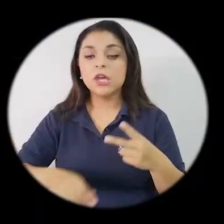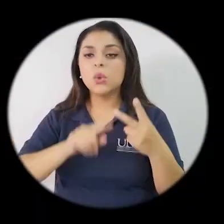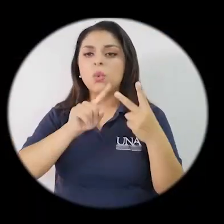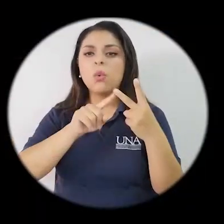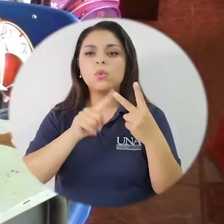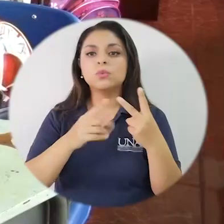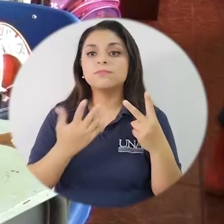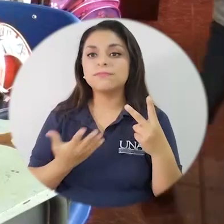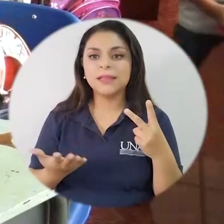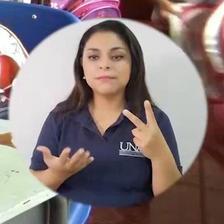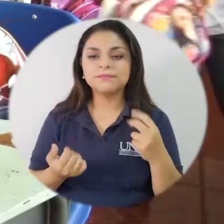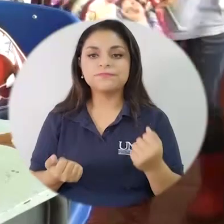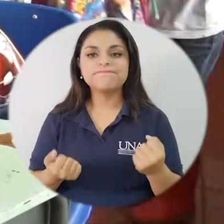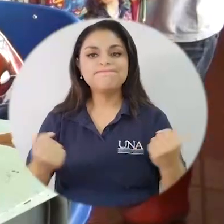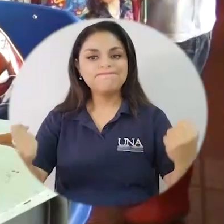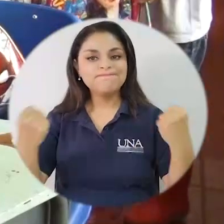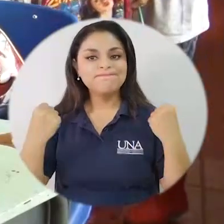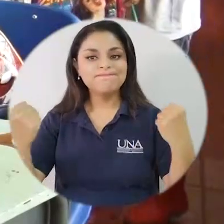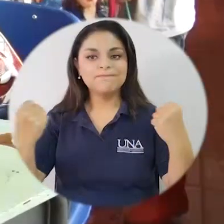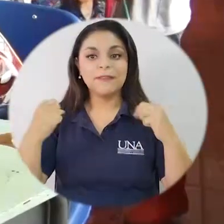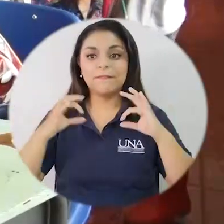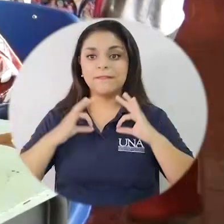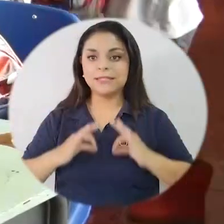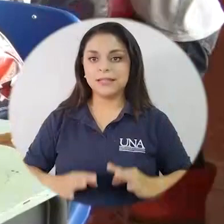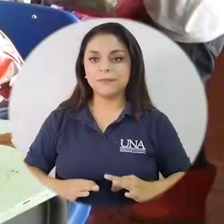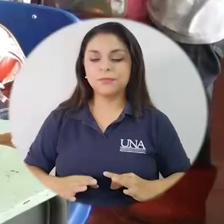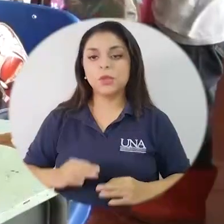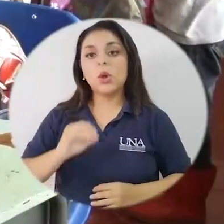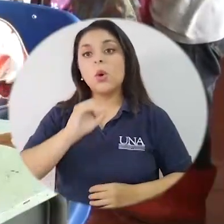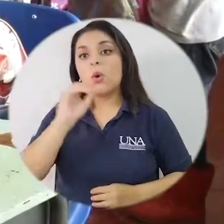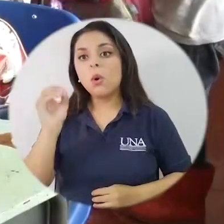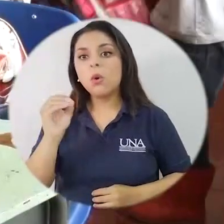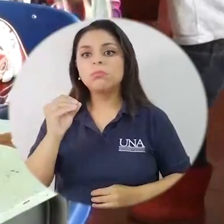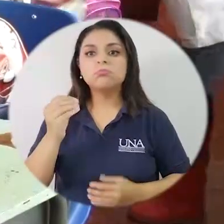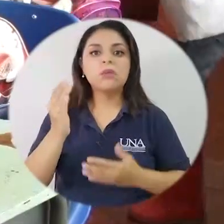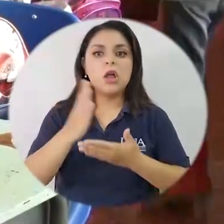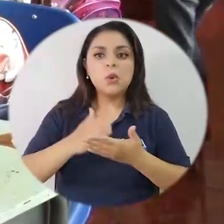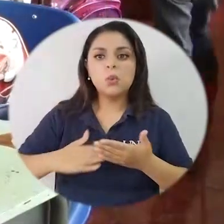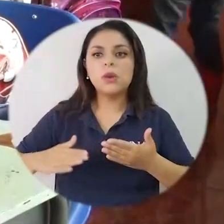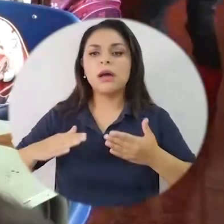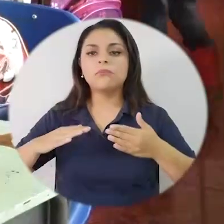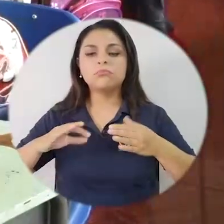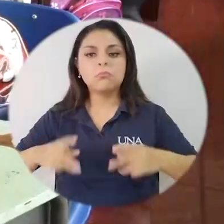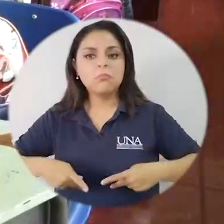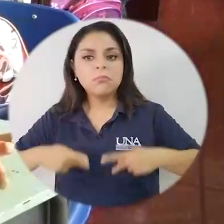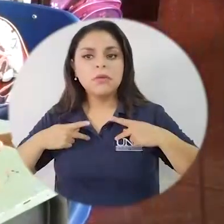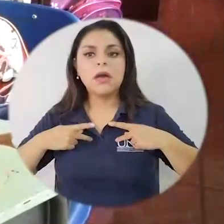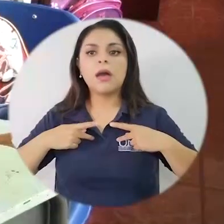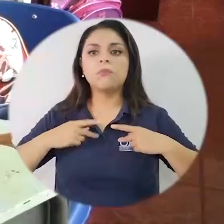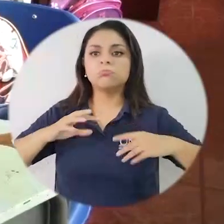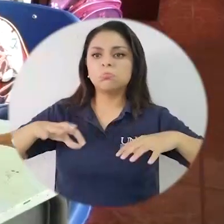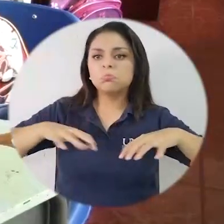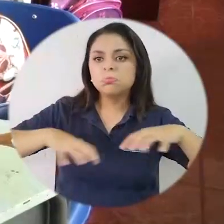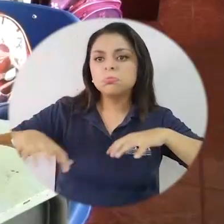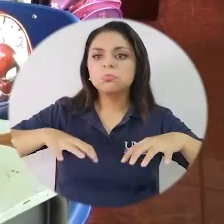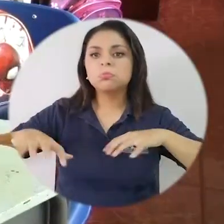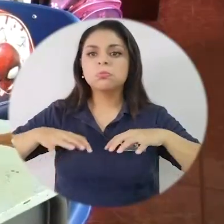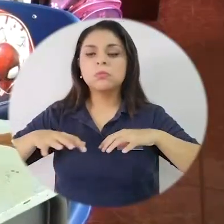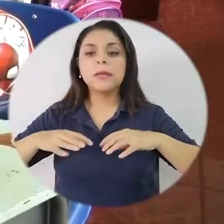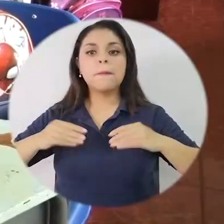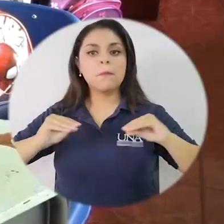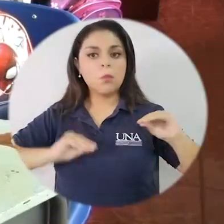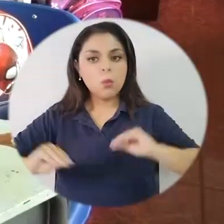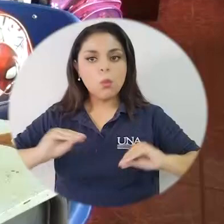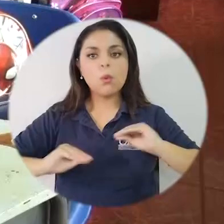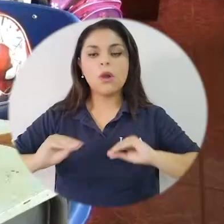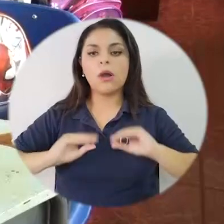otro son los niveles de actividad física o un estilo de vida físicamente activo, donde involucre el movimiento